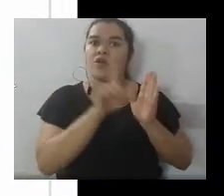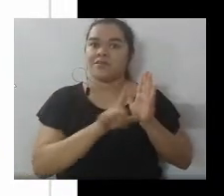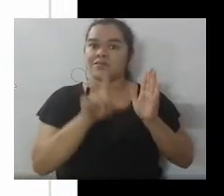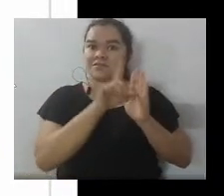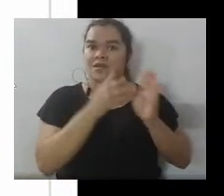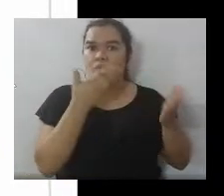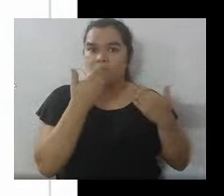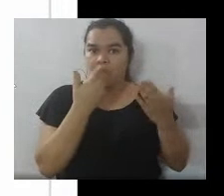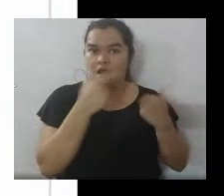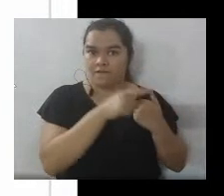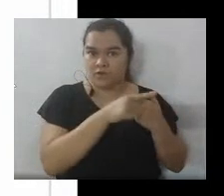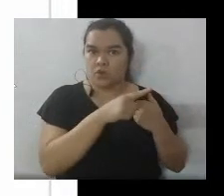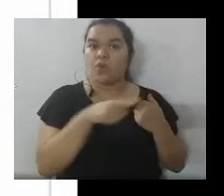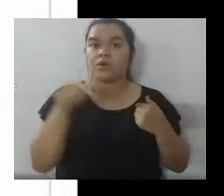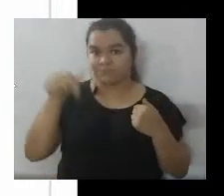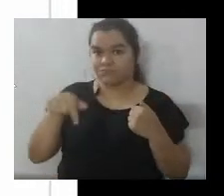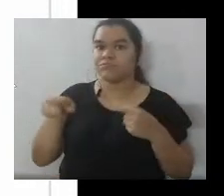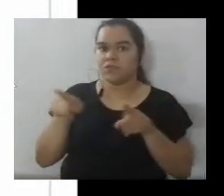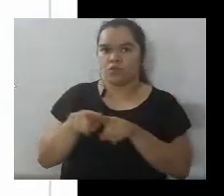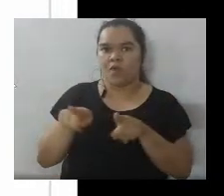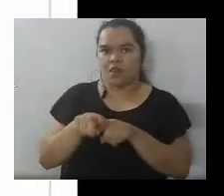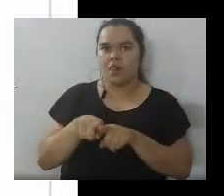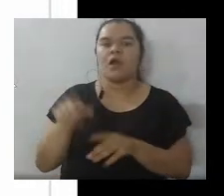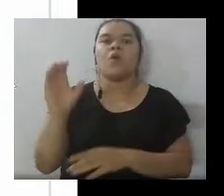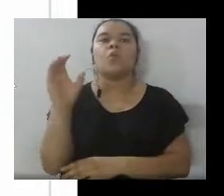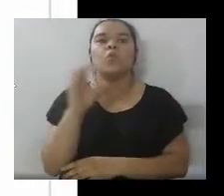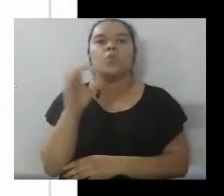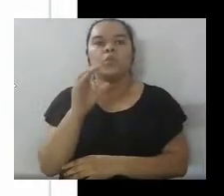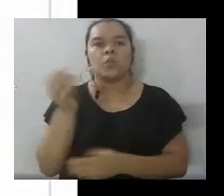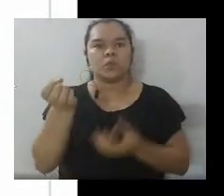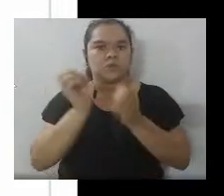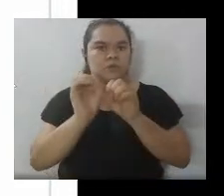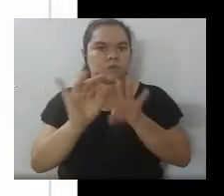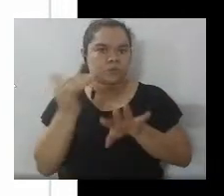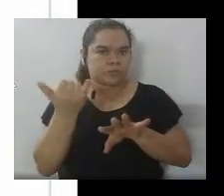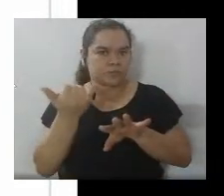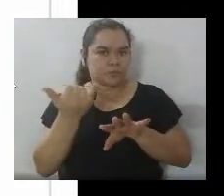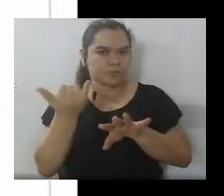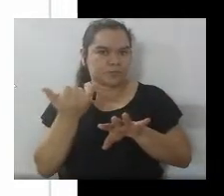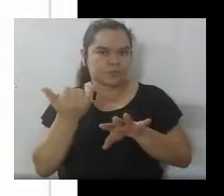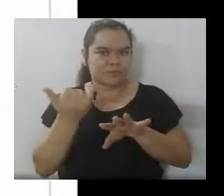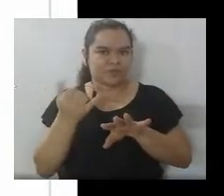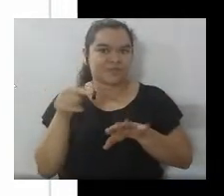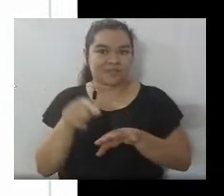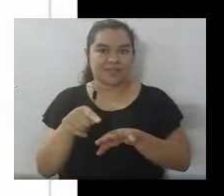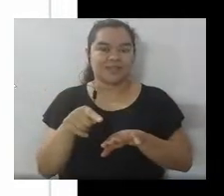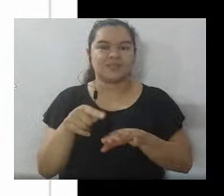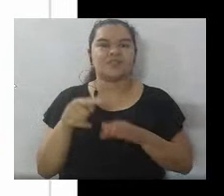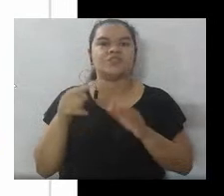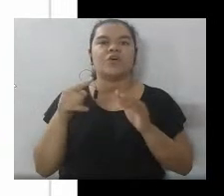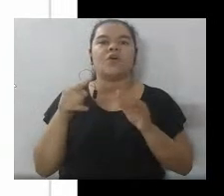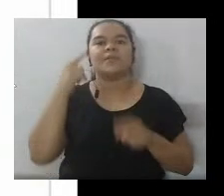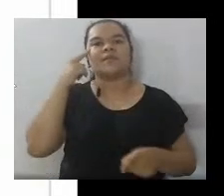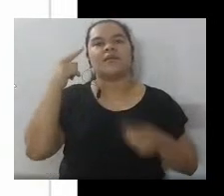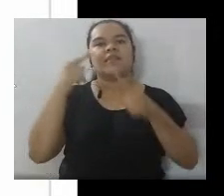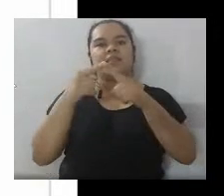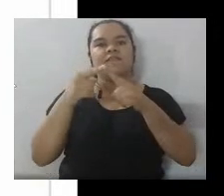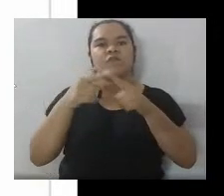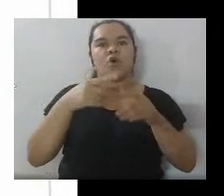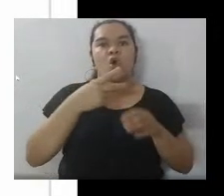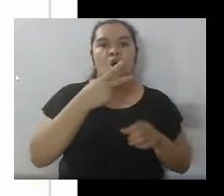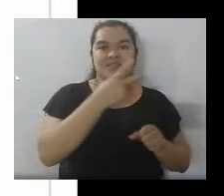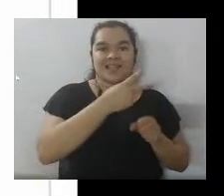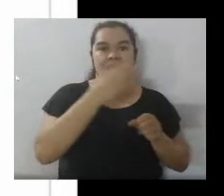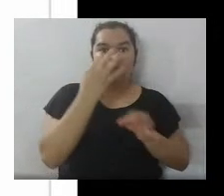antecedieron, un cursillo de ingreso de carácter nivelatorio, donde todos